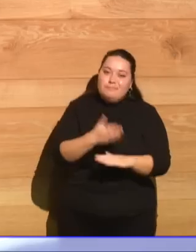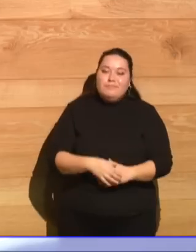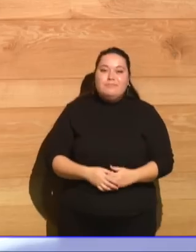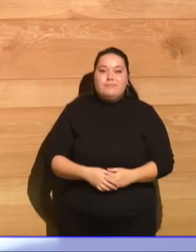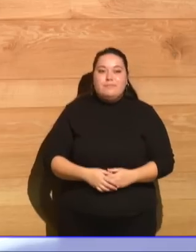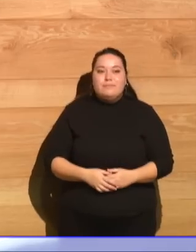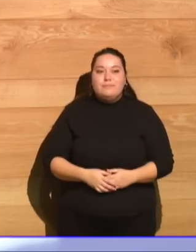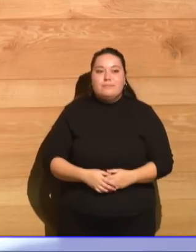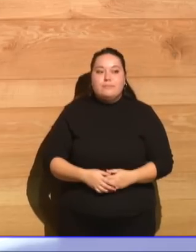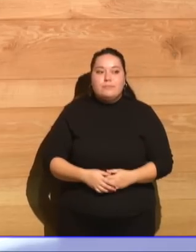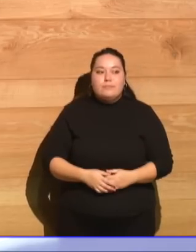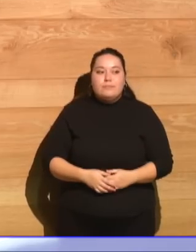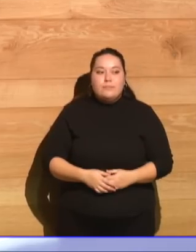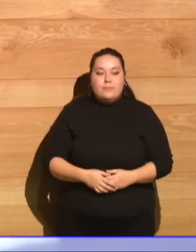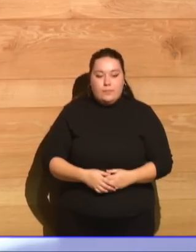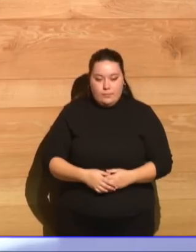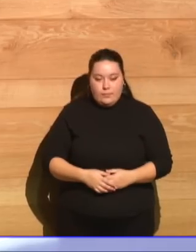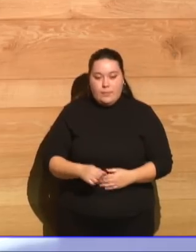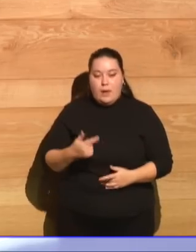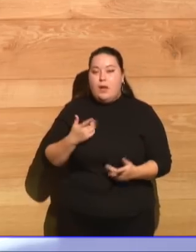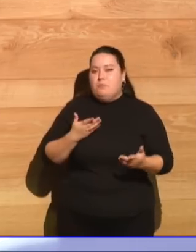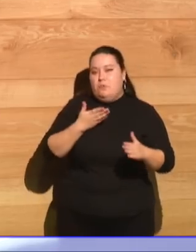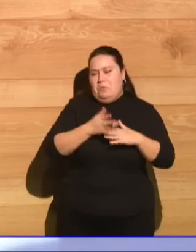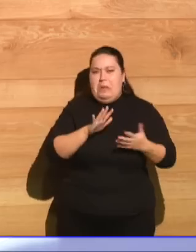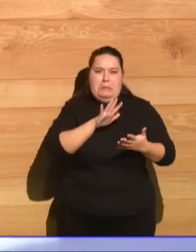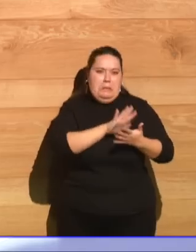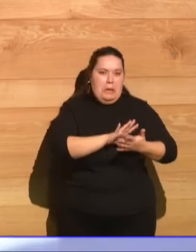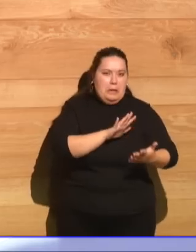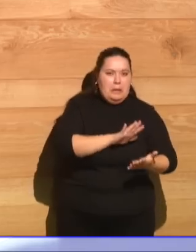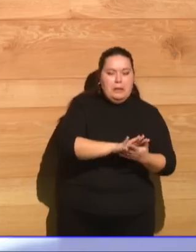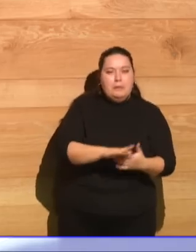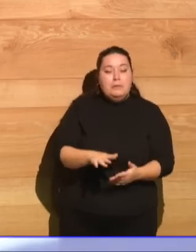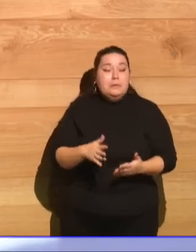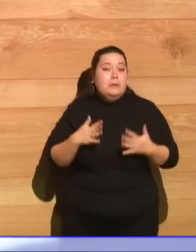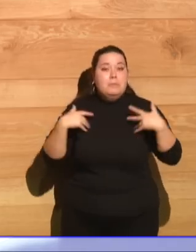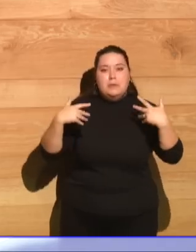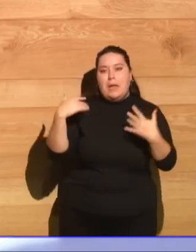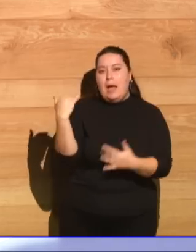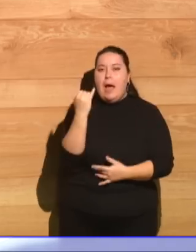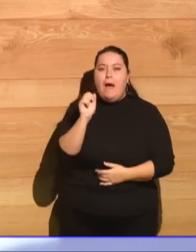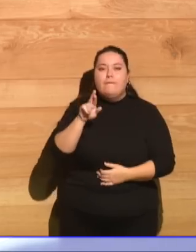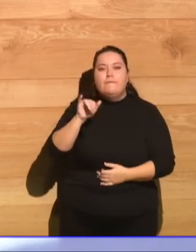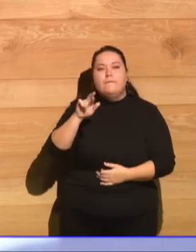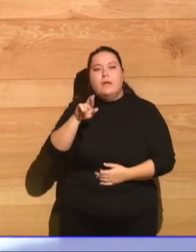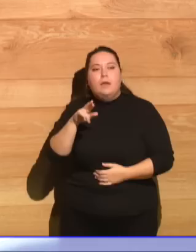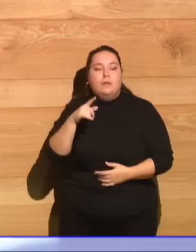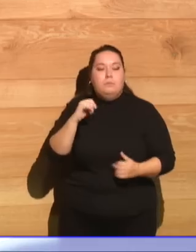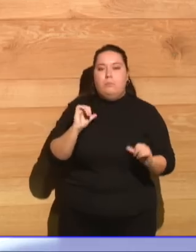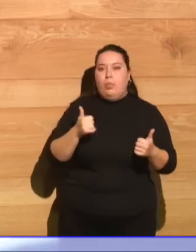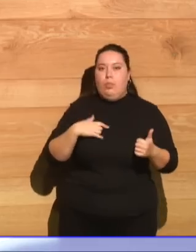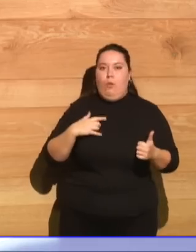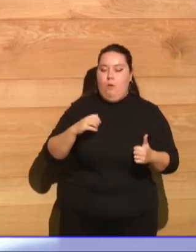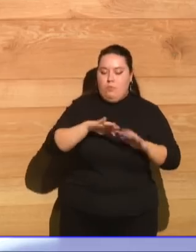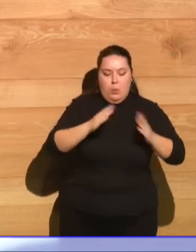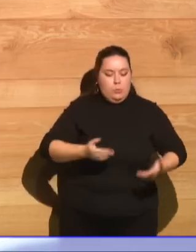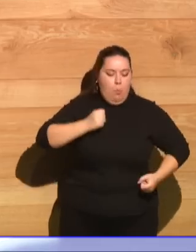Nos fuimos a Omeraki ¿Sí? y estábamos ahí tranquilos, y de repente Javier Cansado empezó a dar puñetazos en la